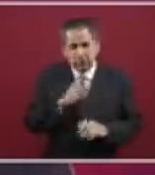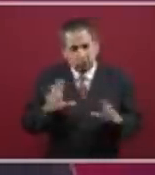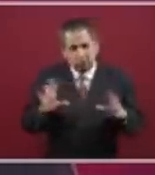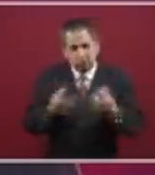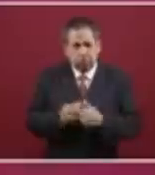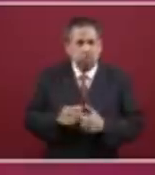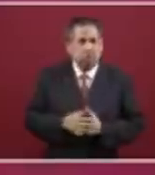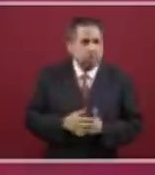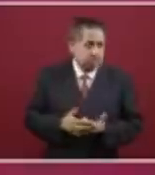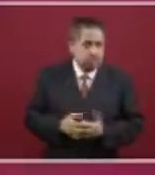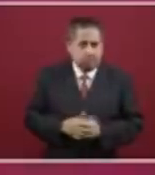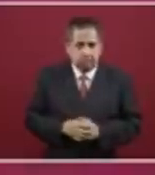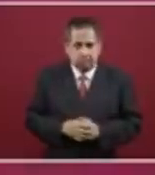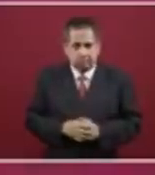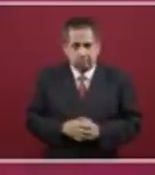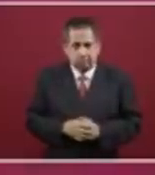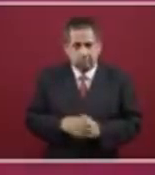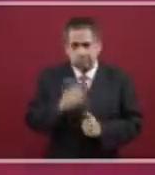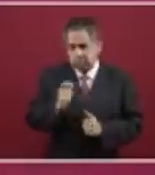Los que